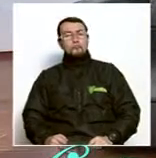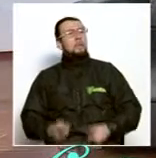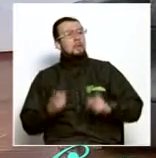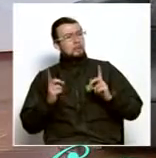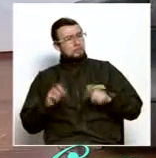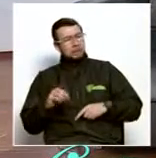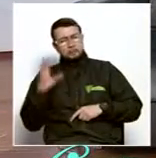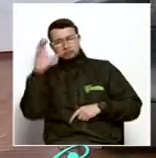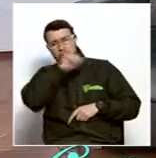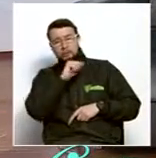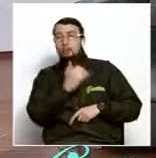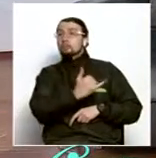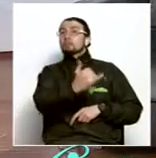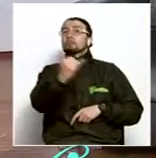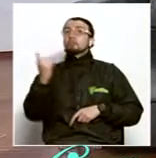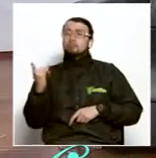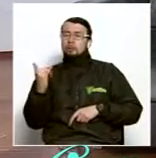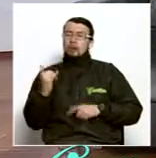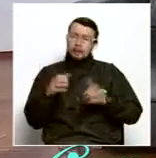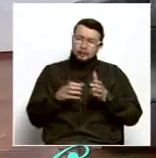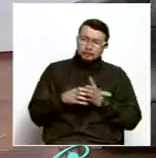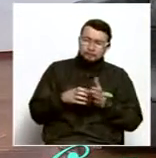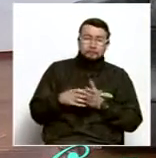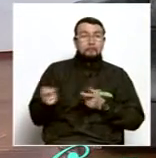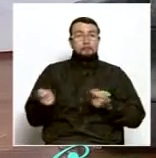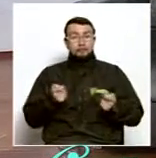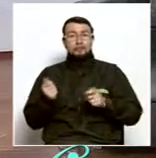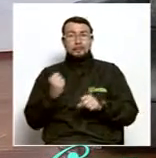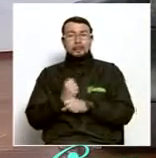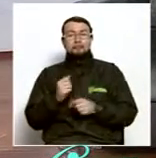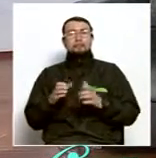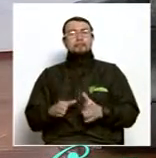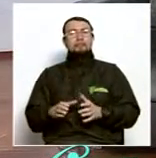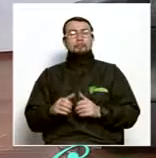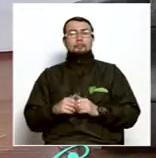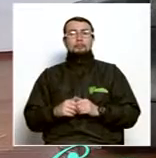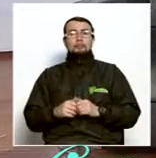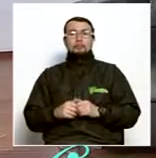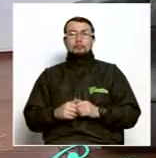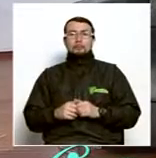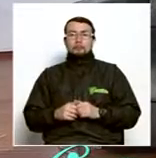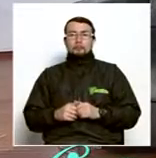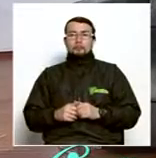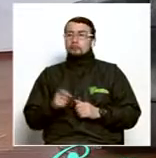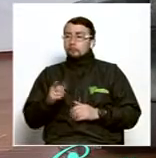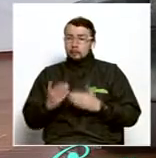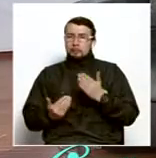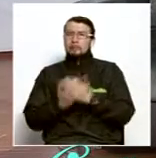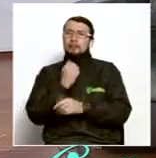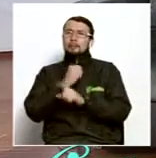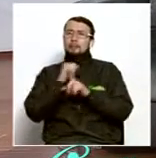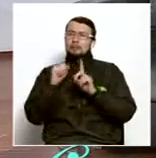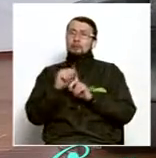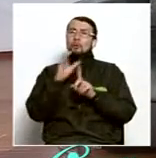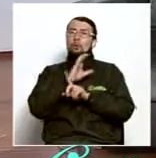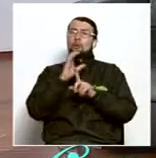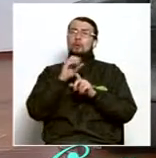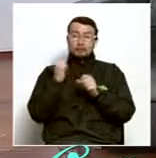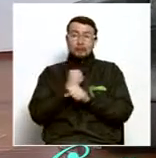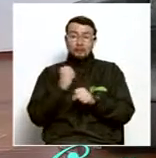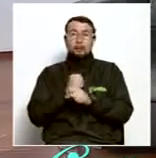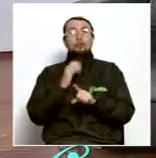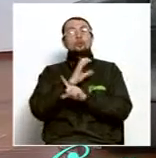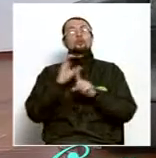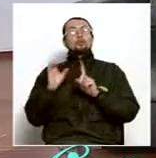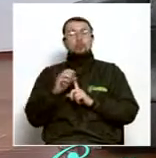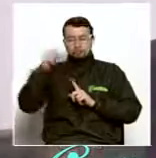como alrededor de las ecoaldeas en las que trabajamos es que se empieza un trabajo muy cultural en la tierra, pero observa uno